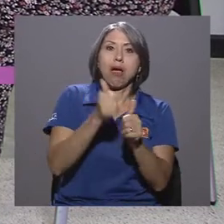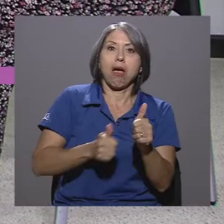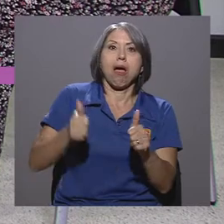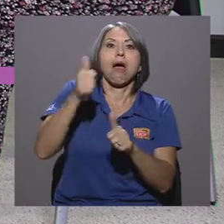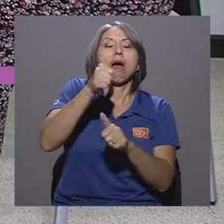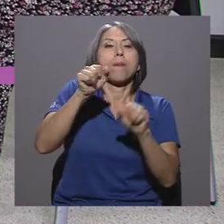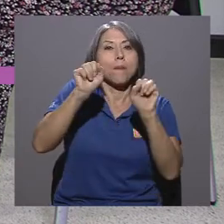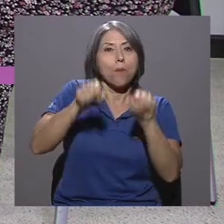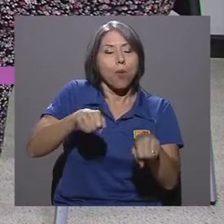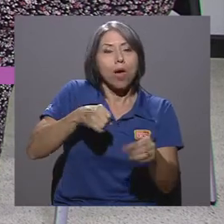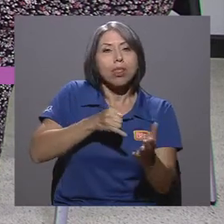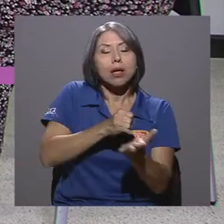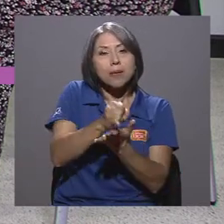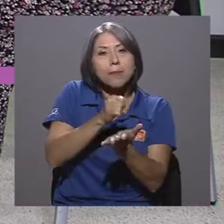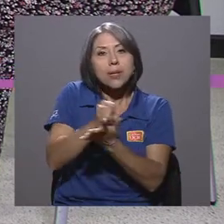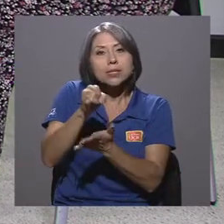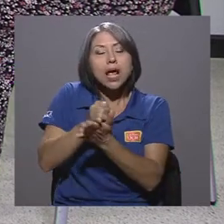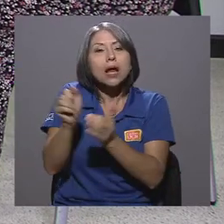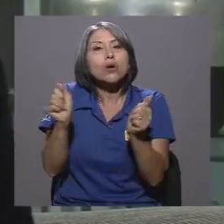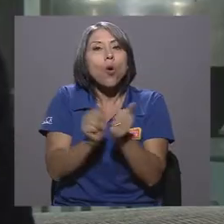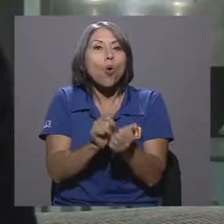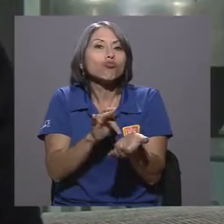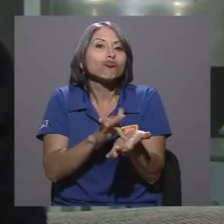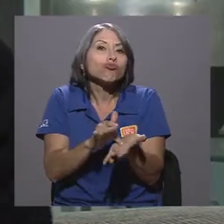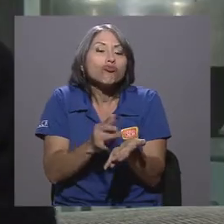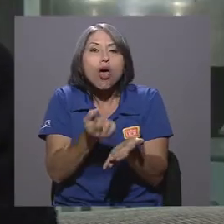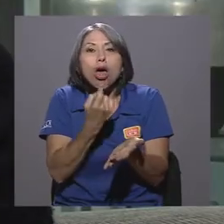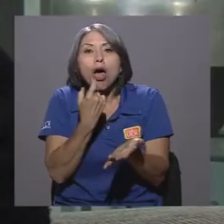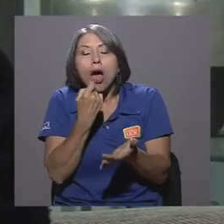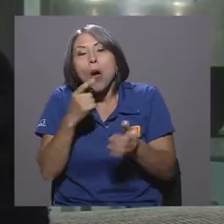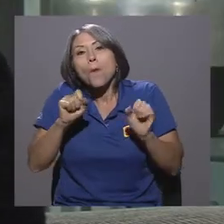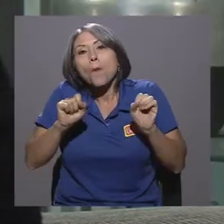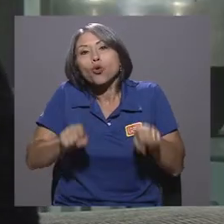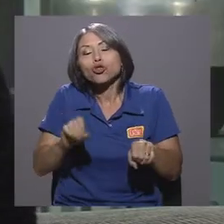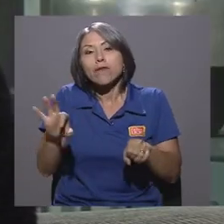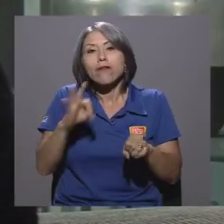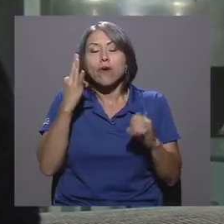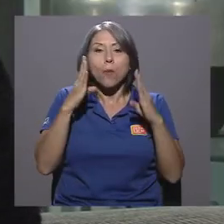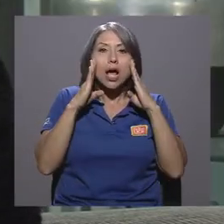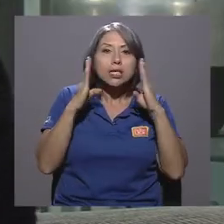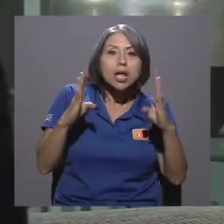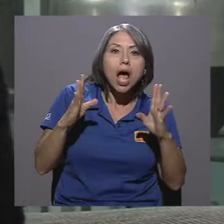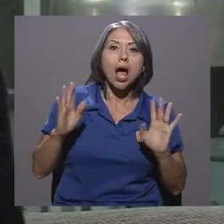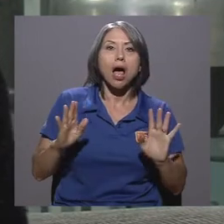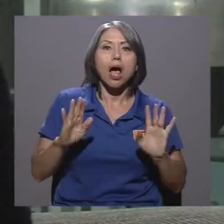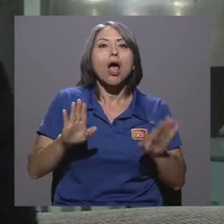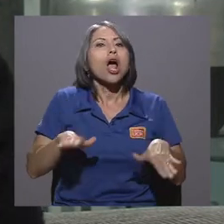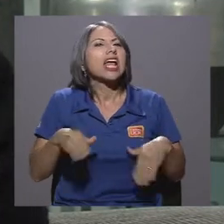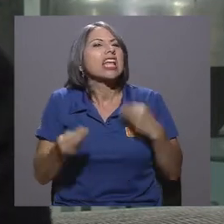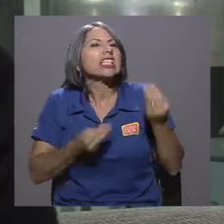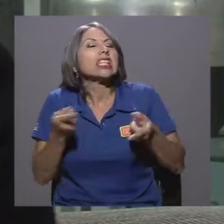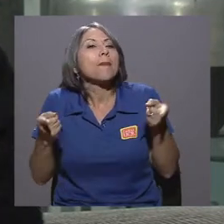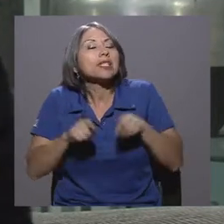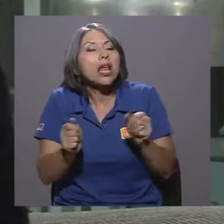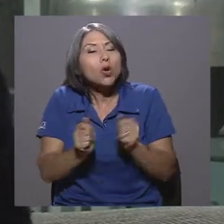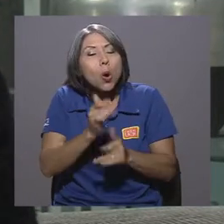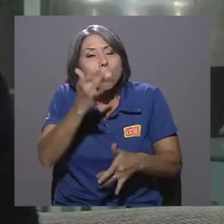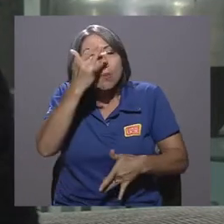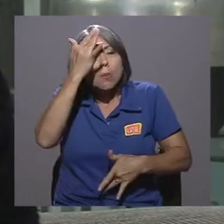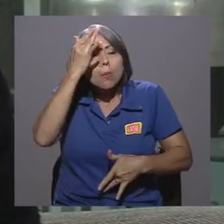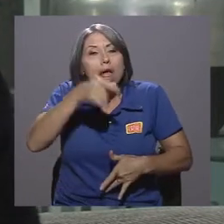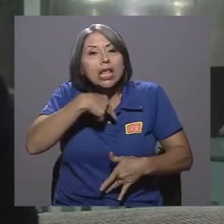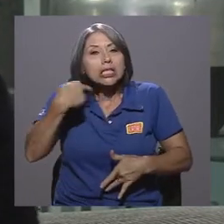puedan investigar en tratamientos, posibles tratamientos, en cómo se está comportando el virus, en